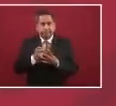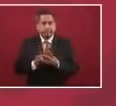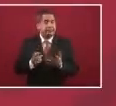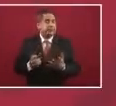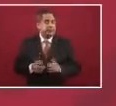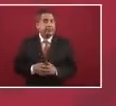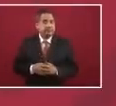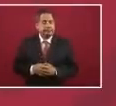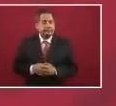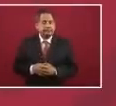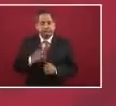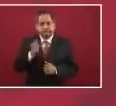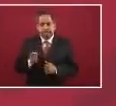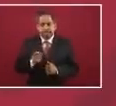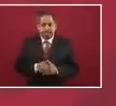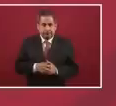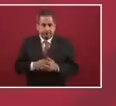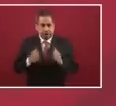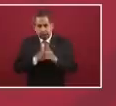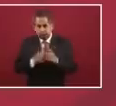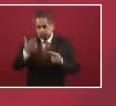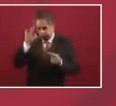en el país.